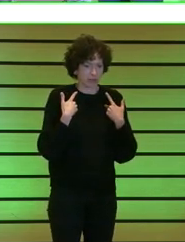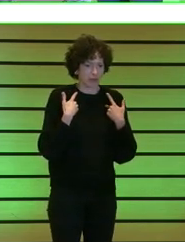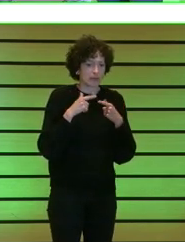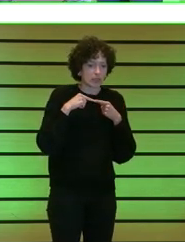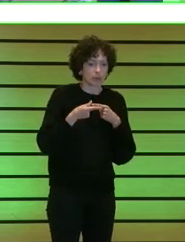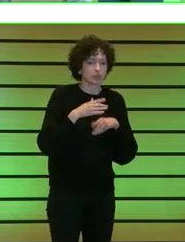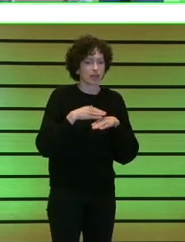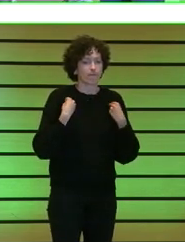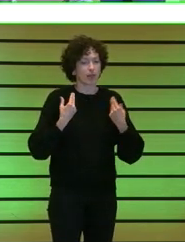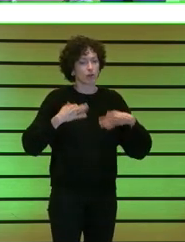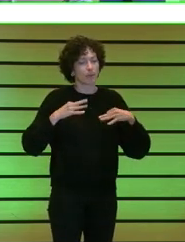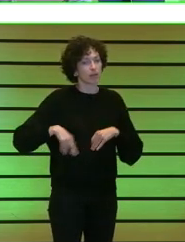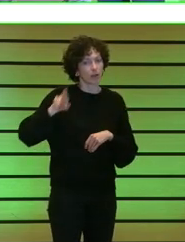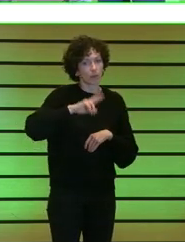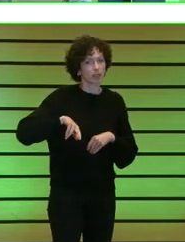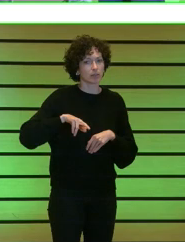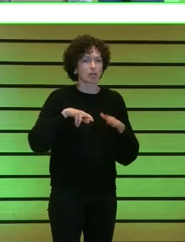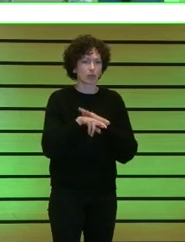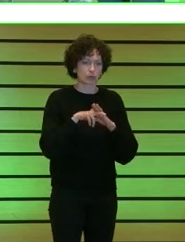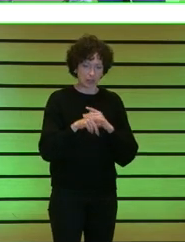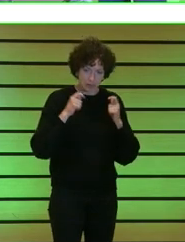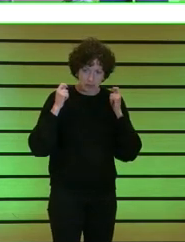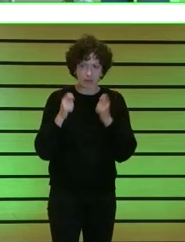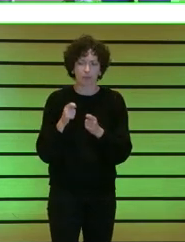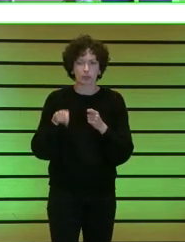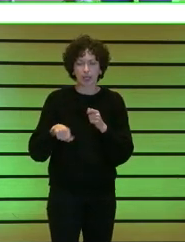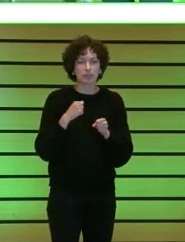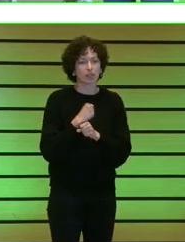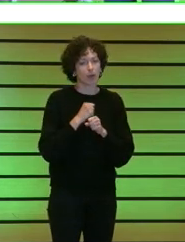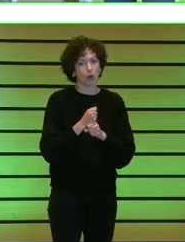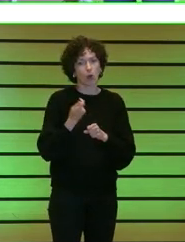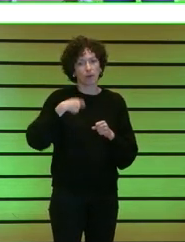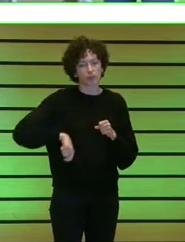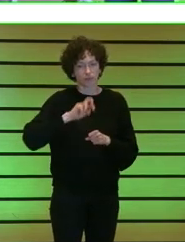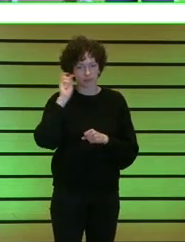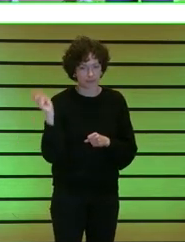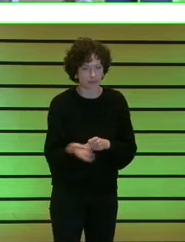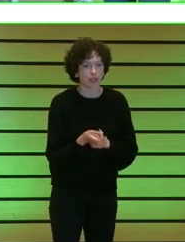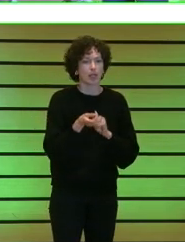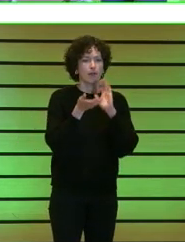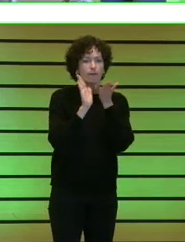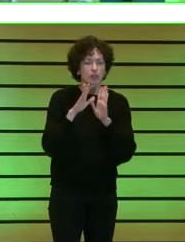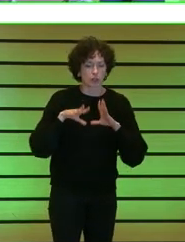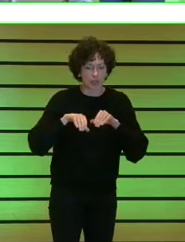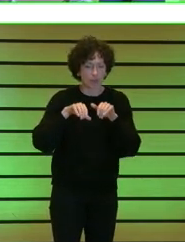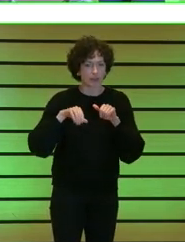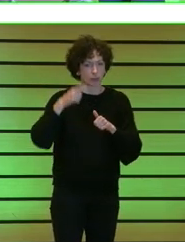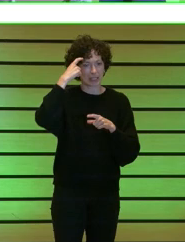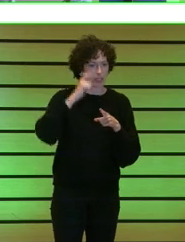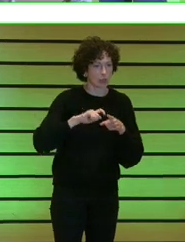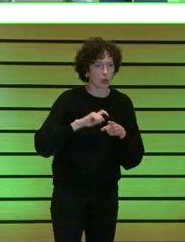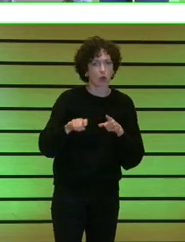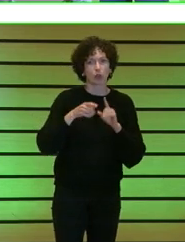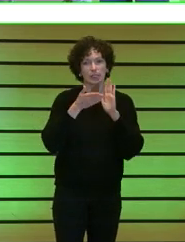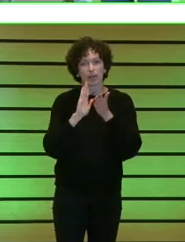vida normal vamos a movilizar recursos y vamos a hacer un abordaje multidisciplinar con fisioterapeutas con psicólogos con terapeutas ocupacionales para conseguir